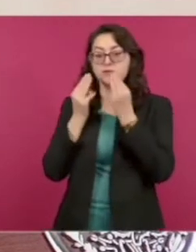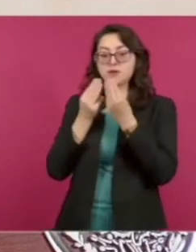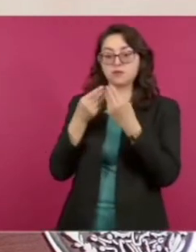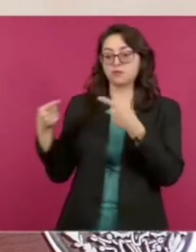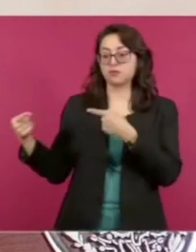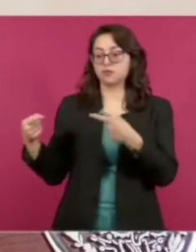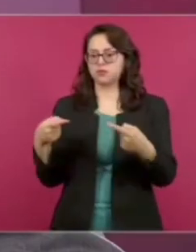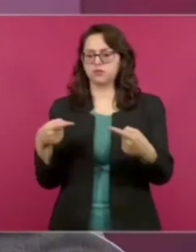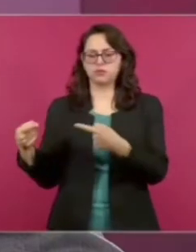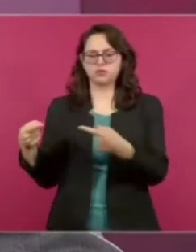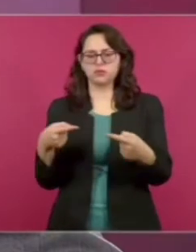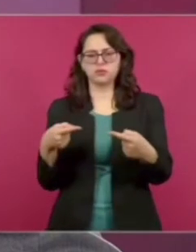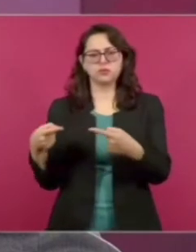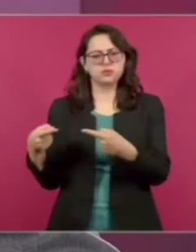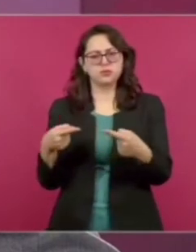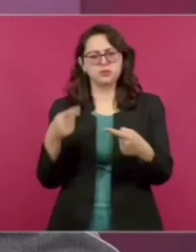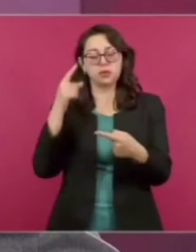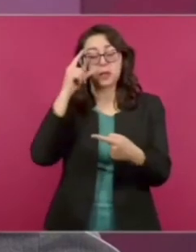mucha propaganda.